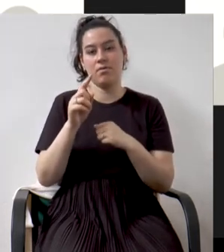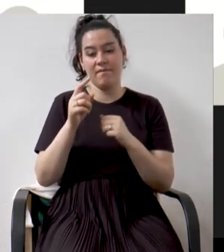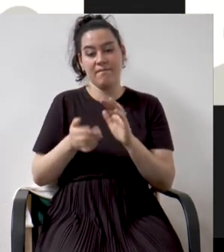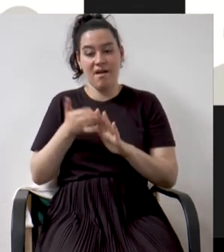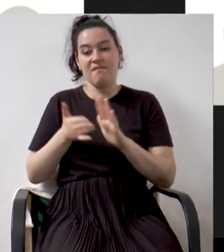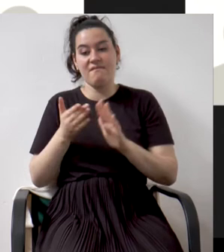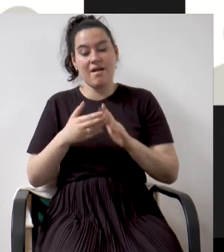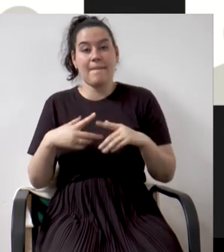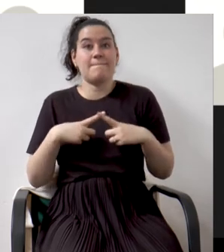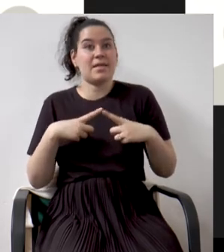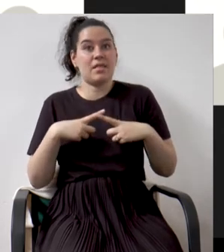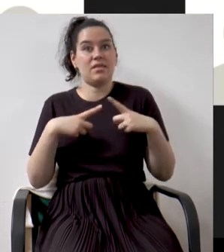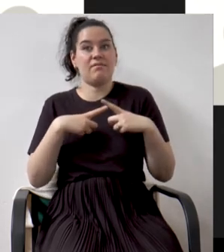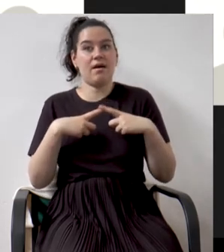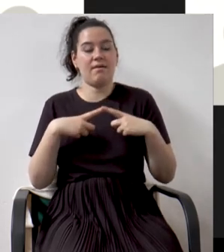que se vayan